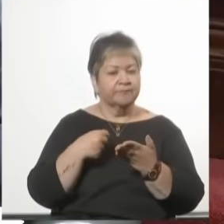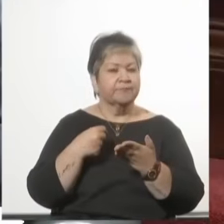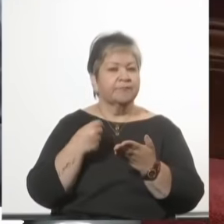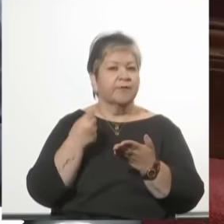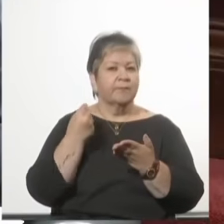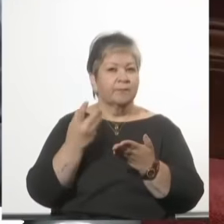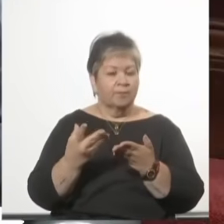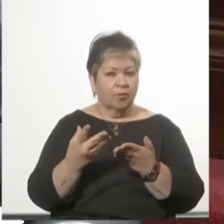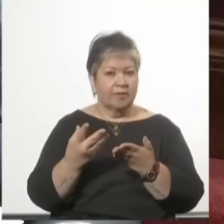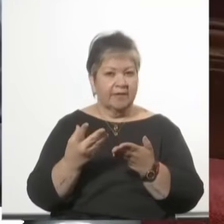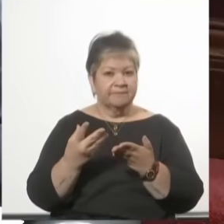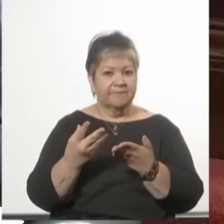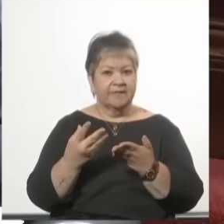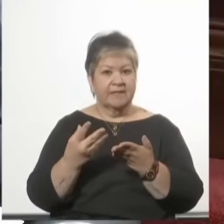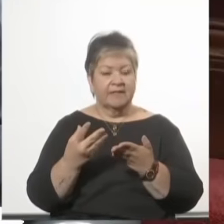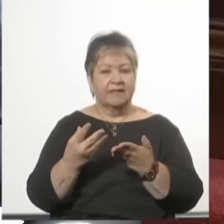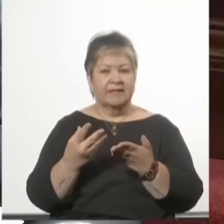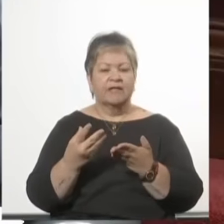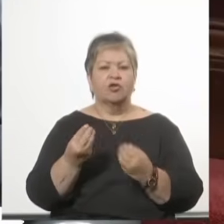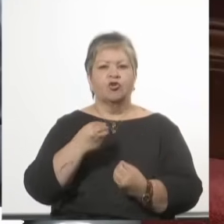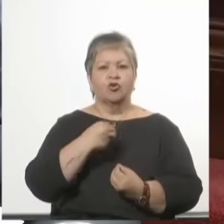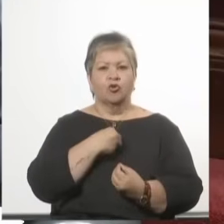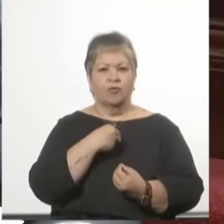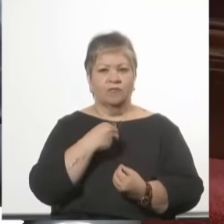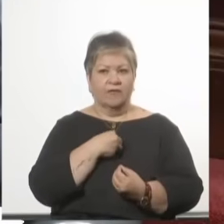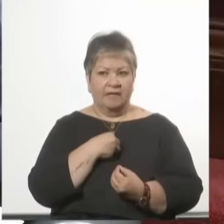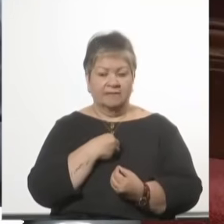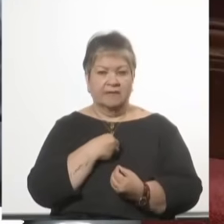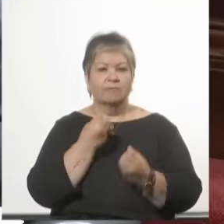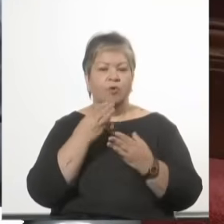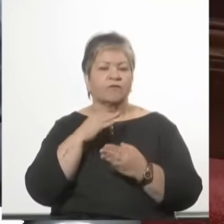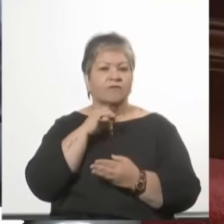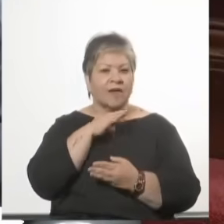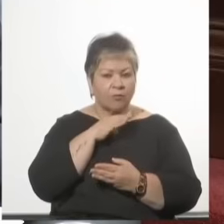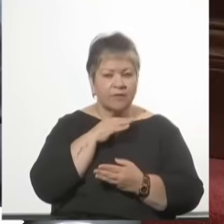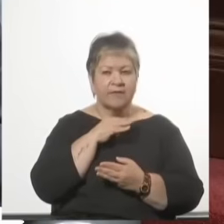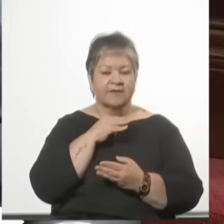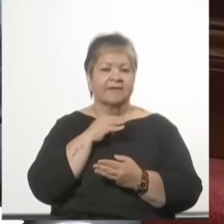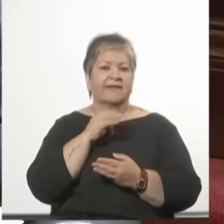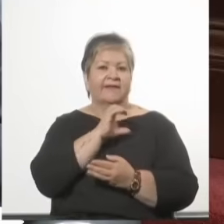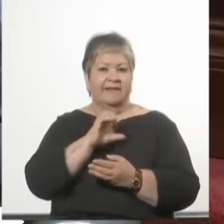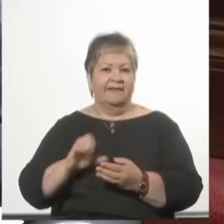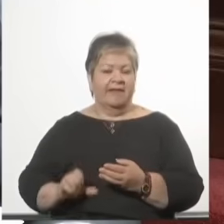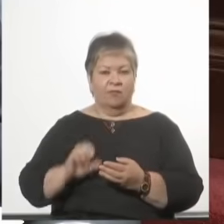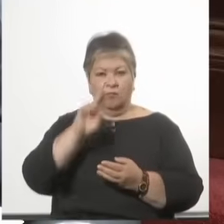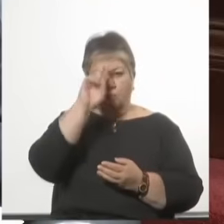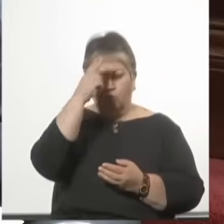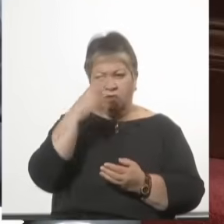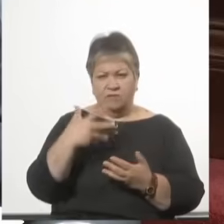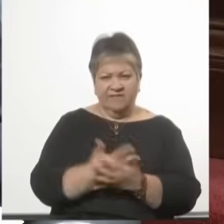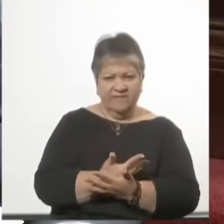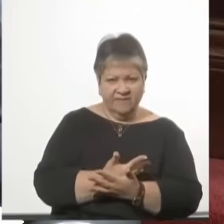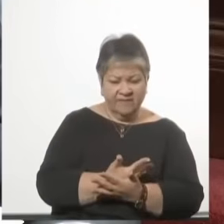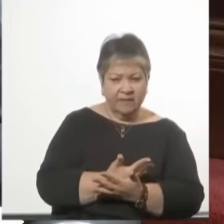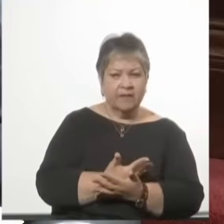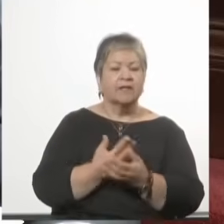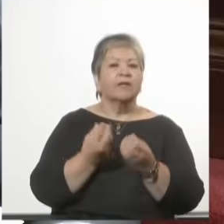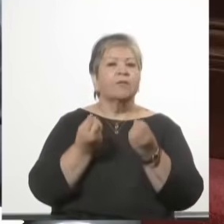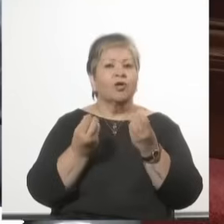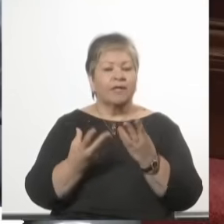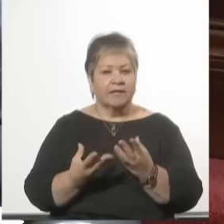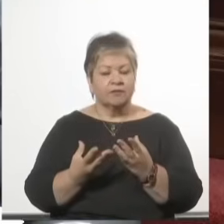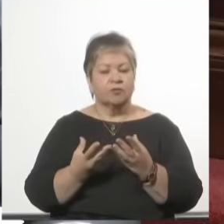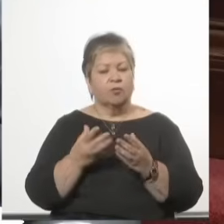al inexorable quiebre de la confianza producido a instancia del fraude que ha sido víctima el Estado uruguayo. Si bien preferimos ser